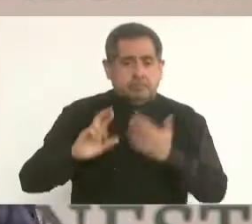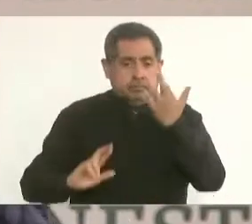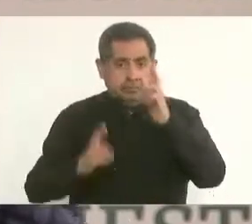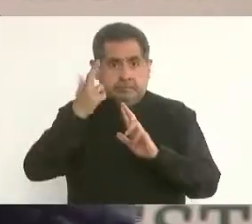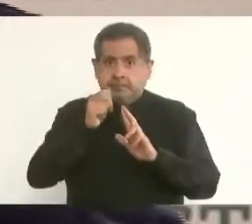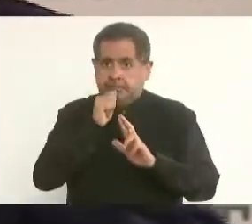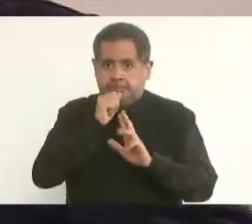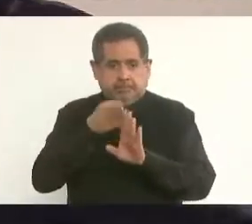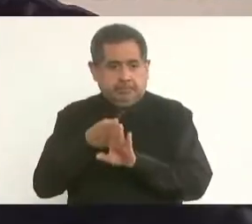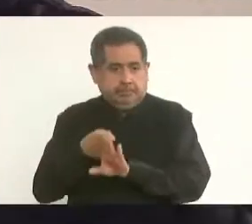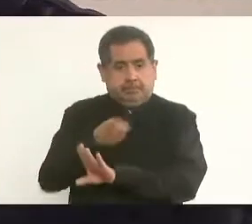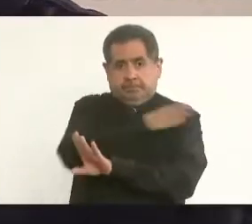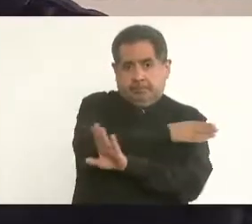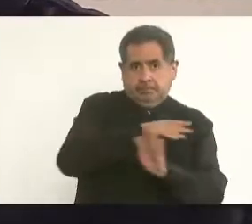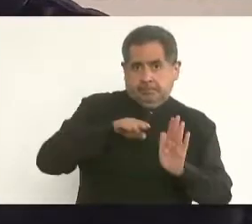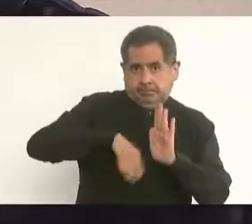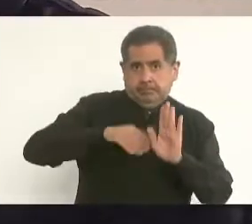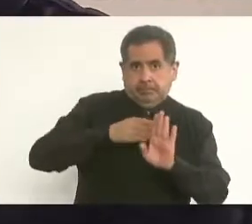Revolución Mexicana